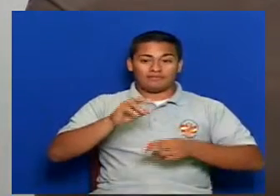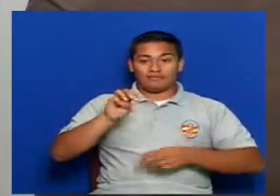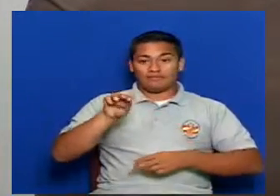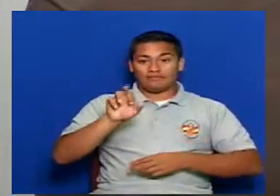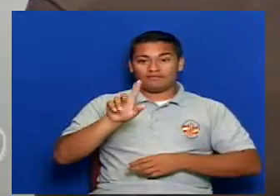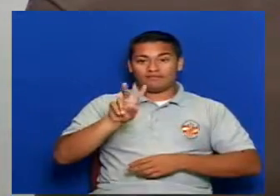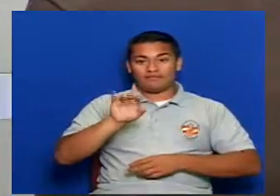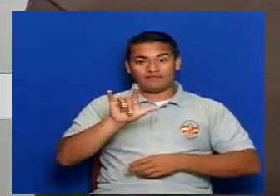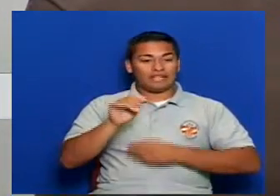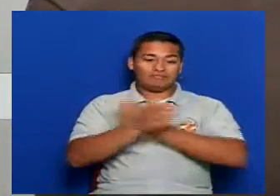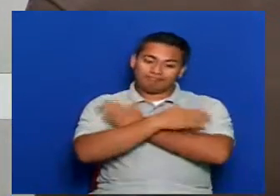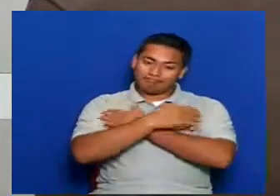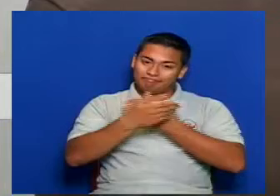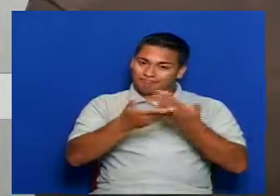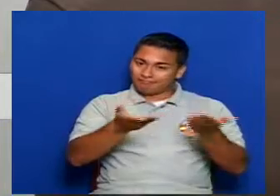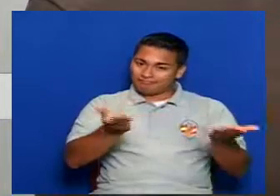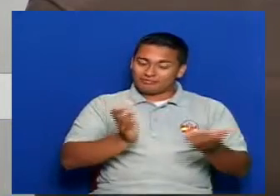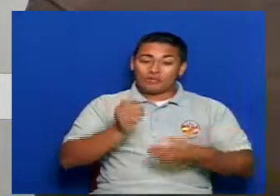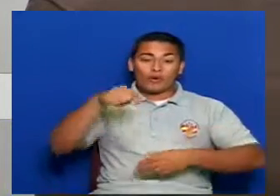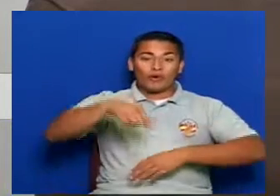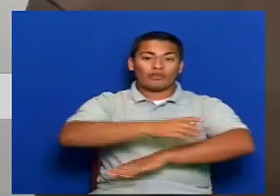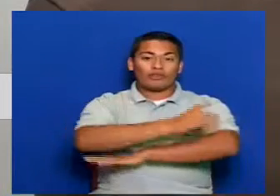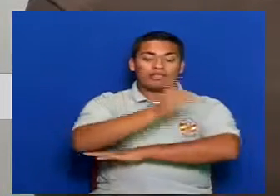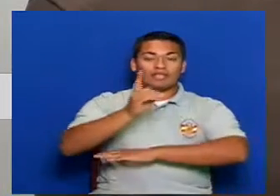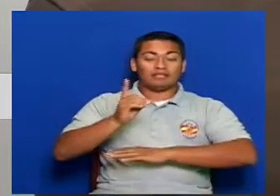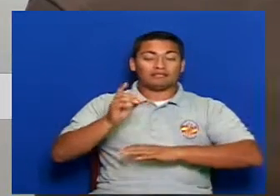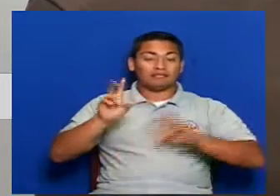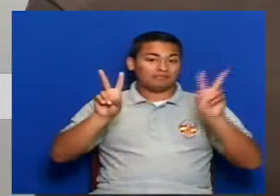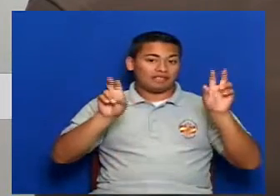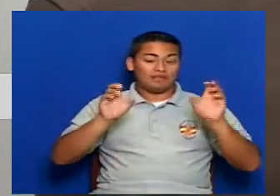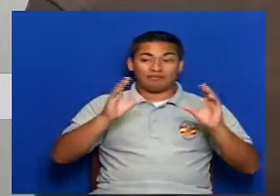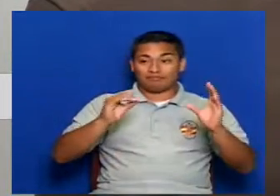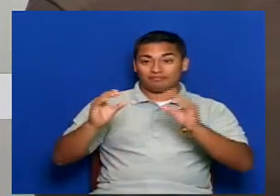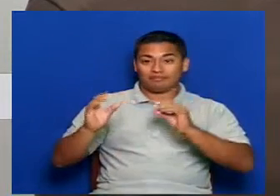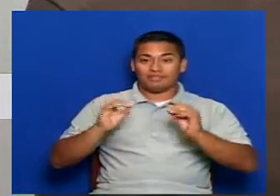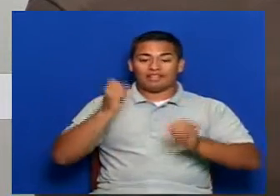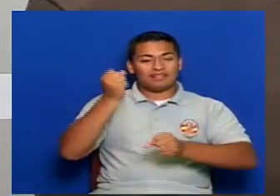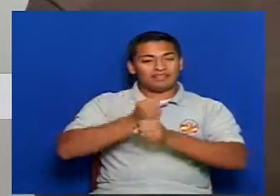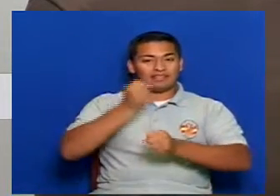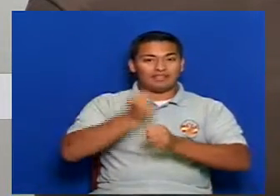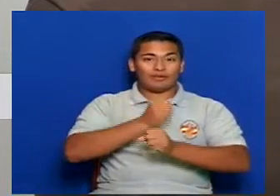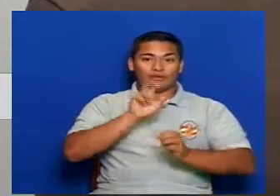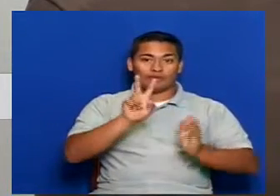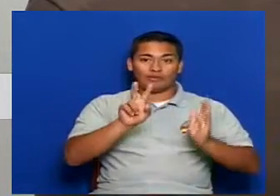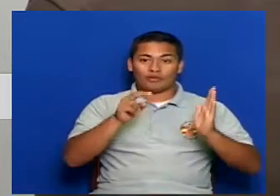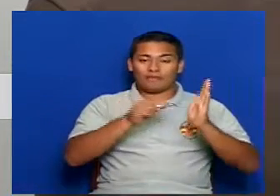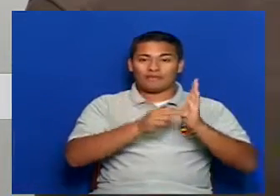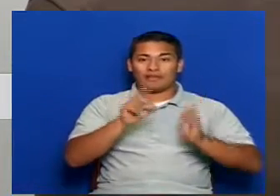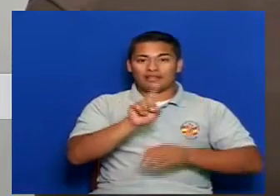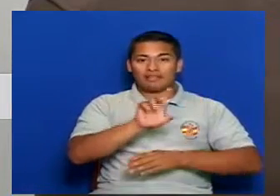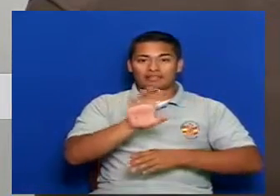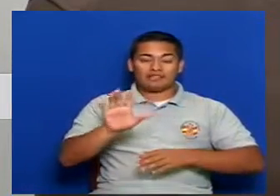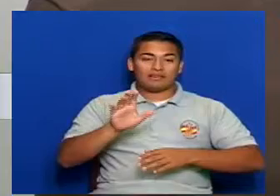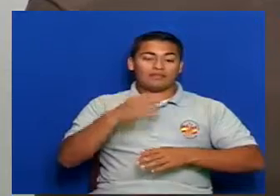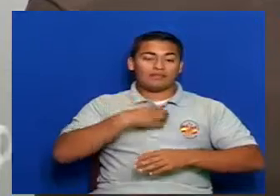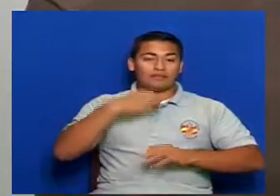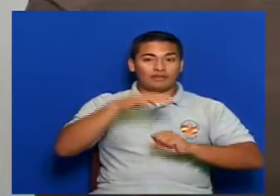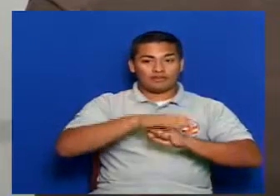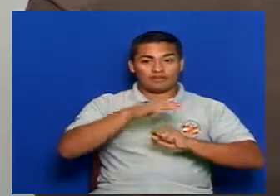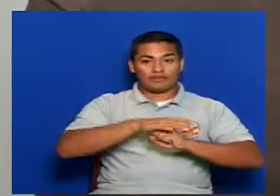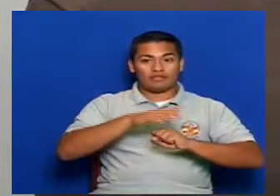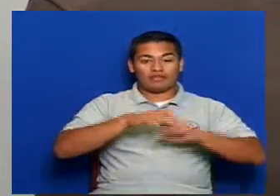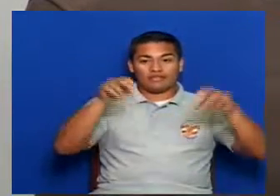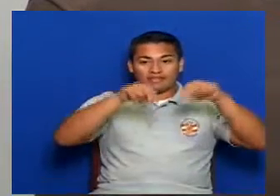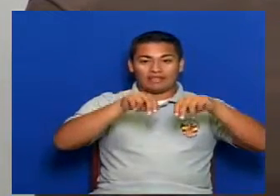el día de hoy estaremos conversando sobre la labor 2015 de la comisión de medio ambiente y recursos